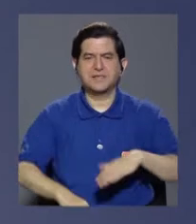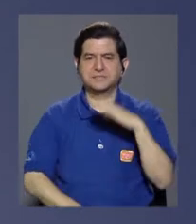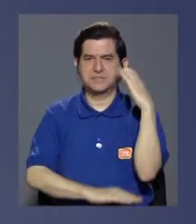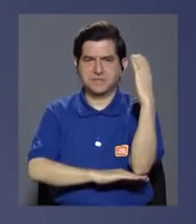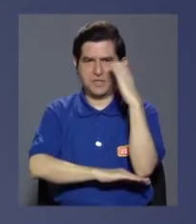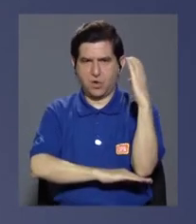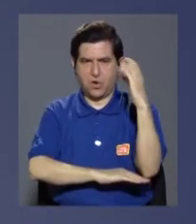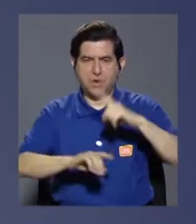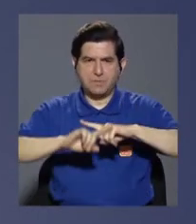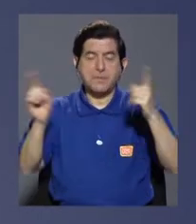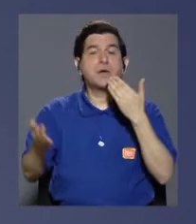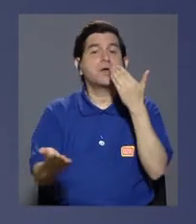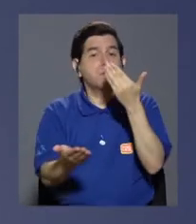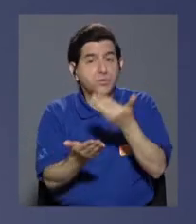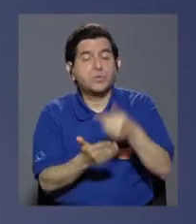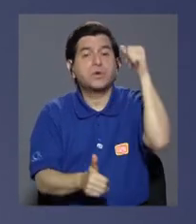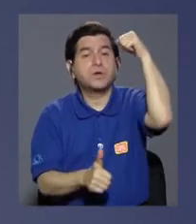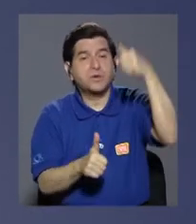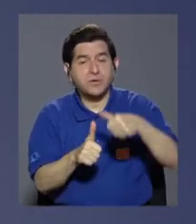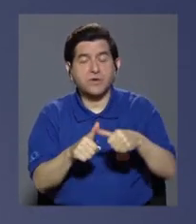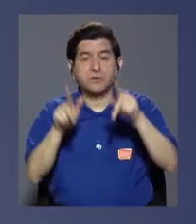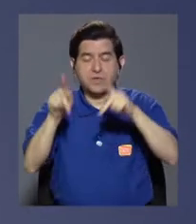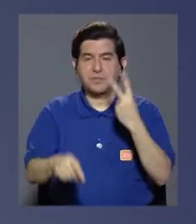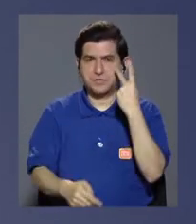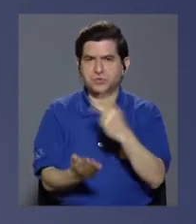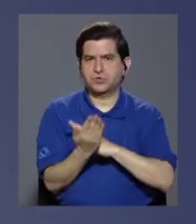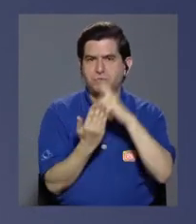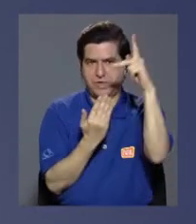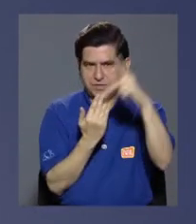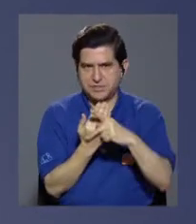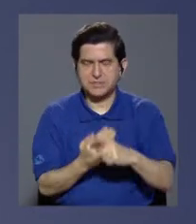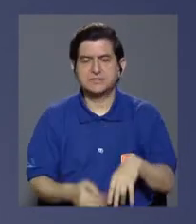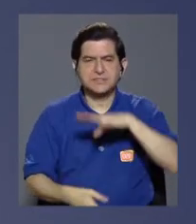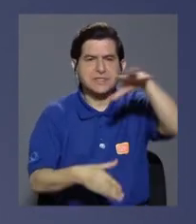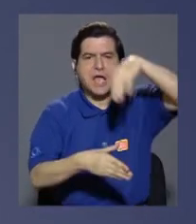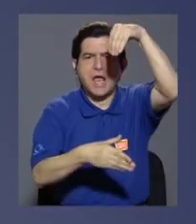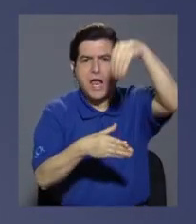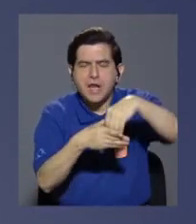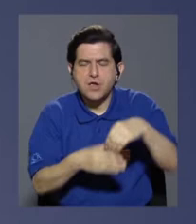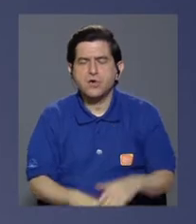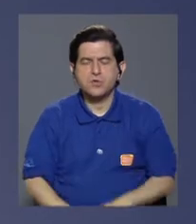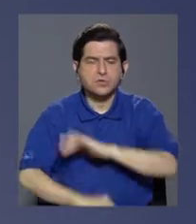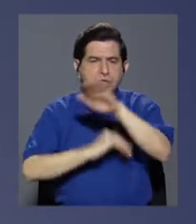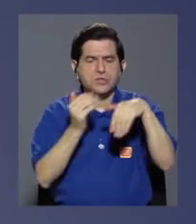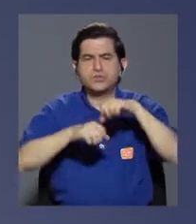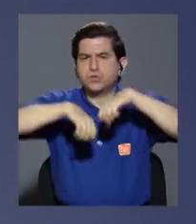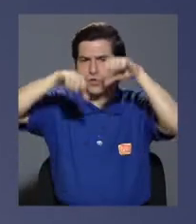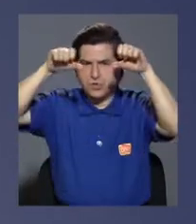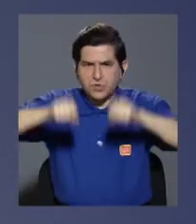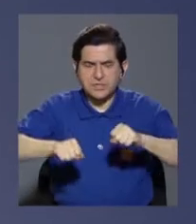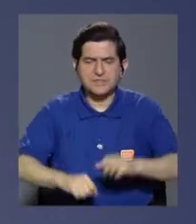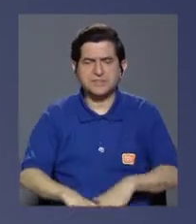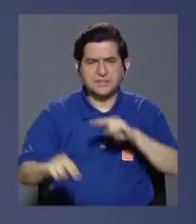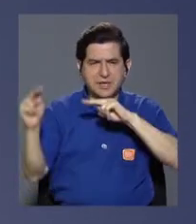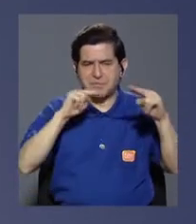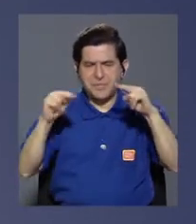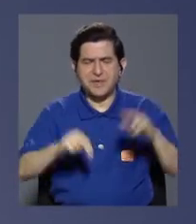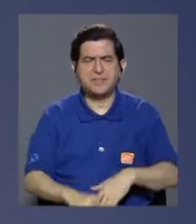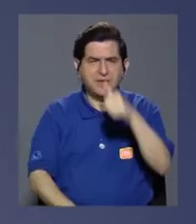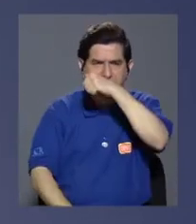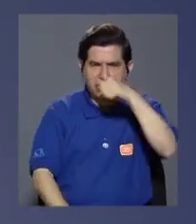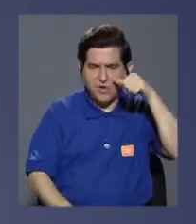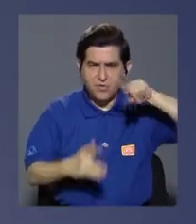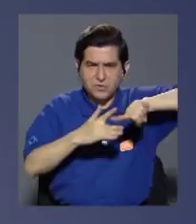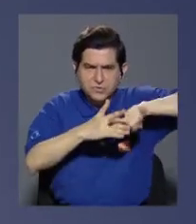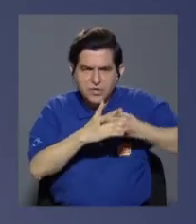pero que es bueno recordarle a nuestra audiencia el contexto en el que se dividió todo el sistema de narcotráfico